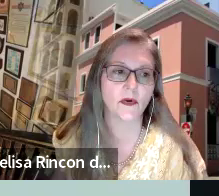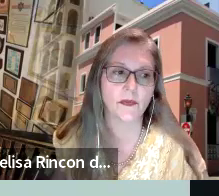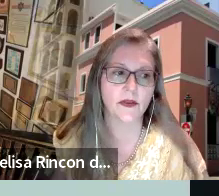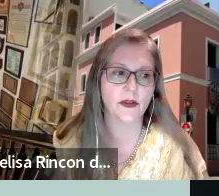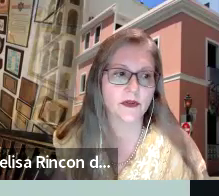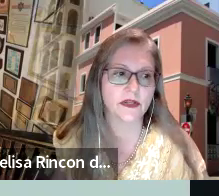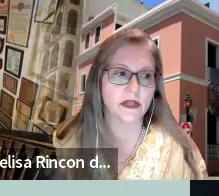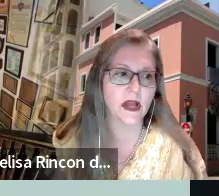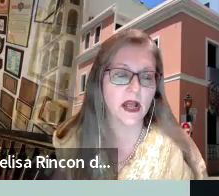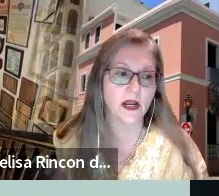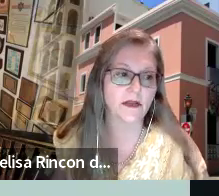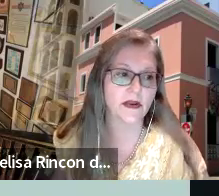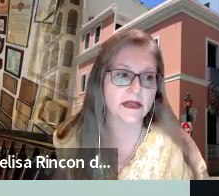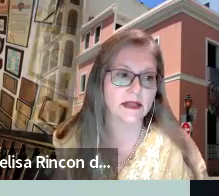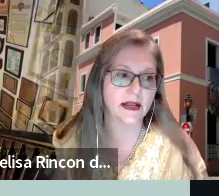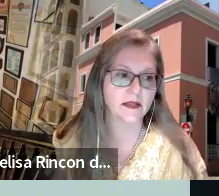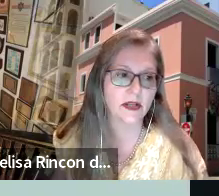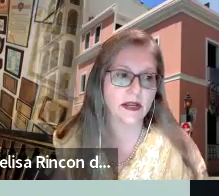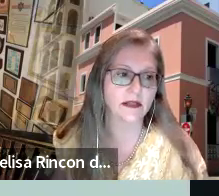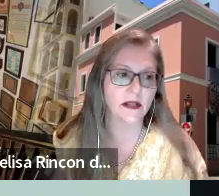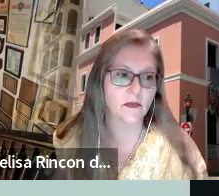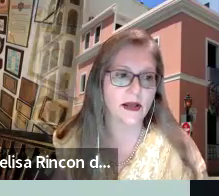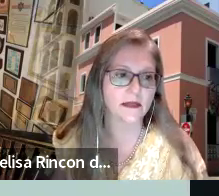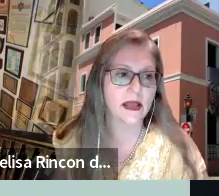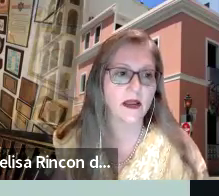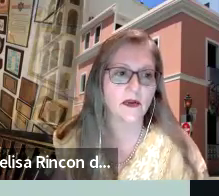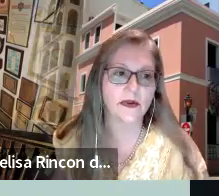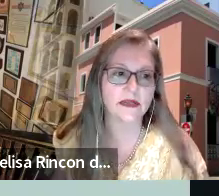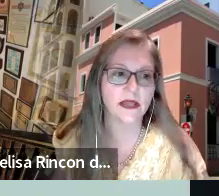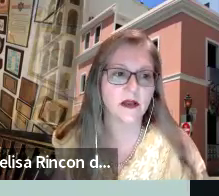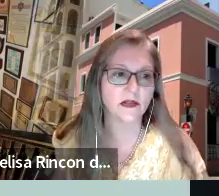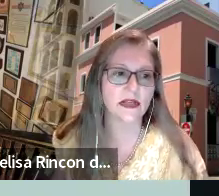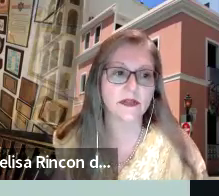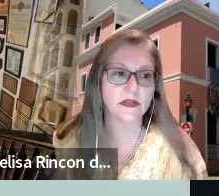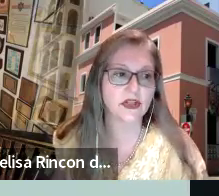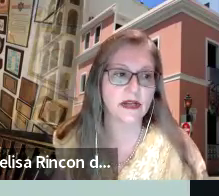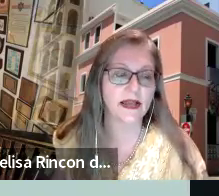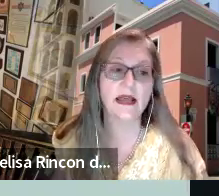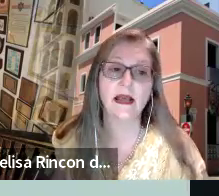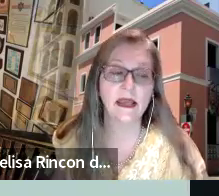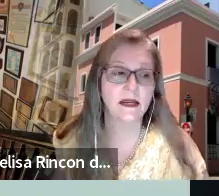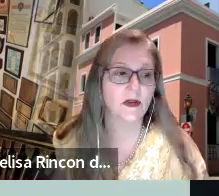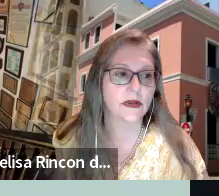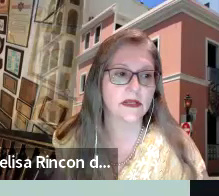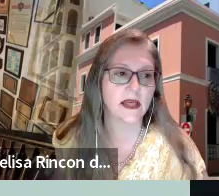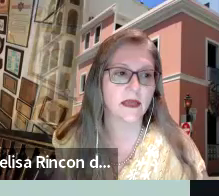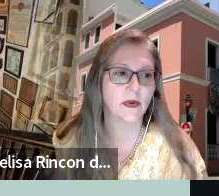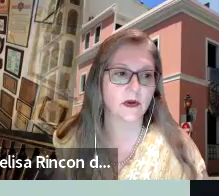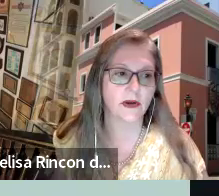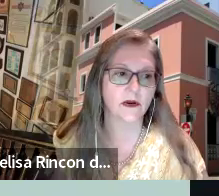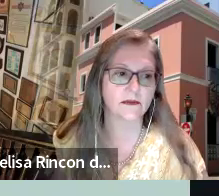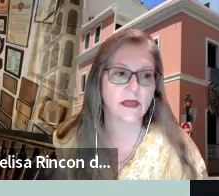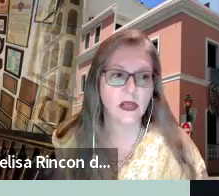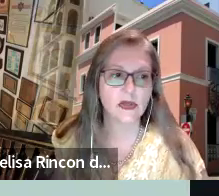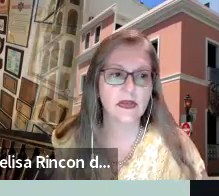como Columbia University, la Université Catholique de Louvain, la Universidad de Concepción, Chile, y la Universidad de